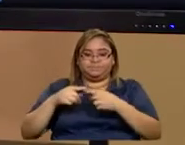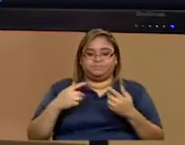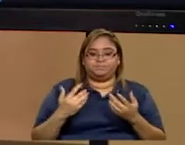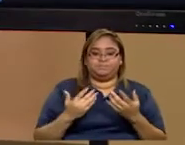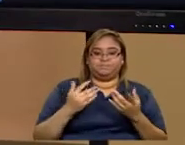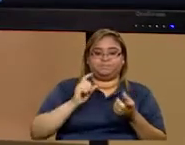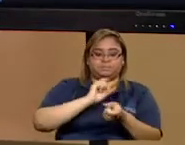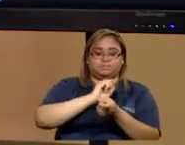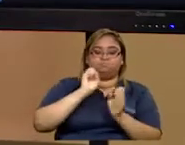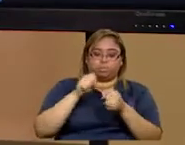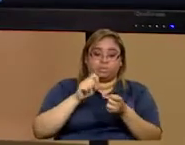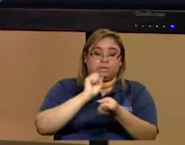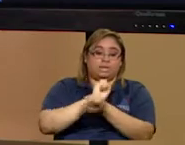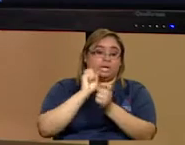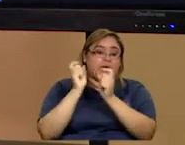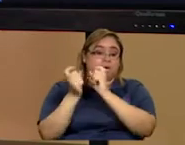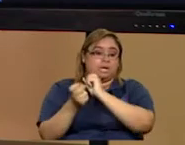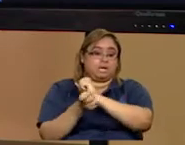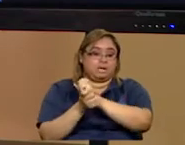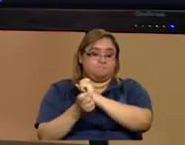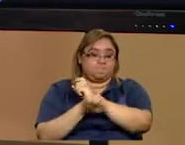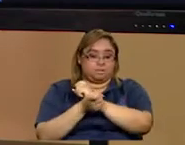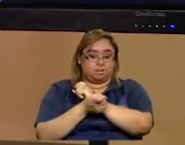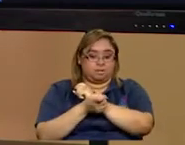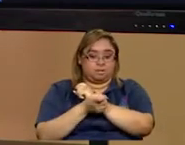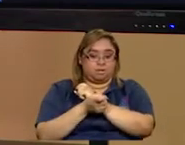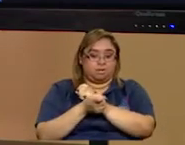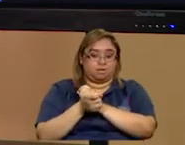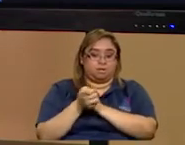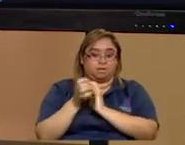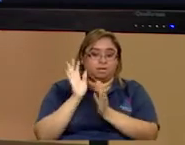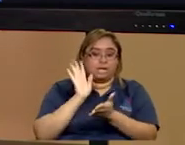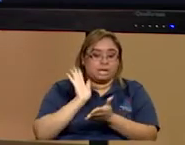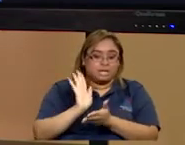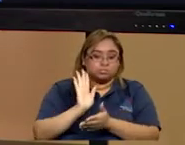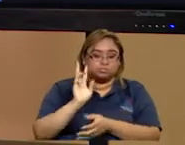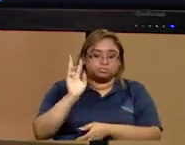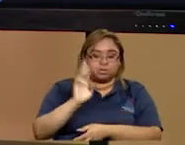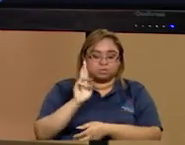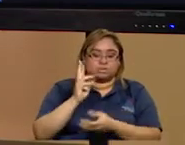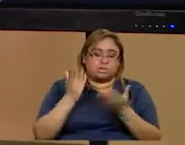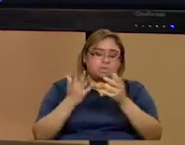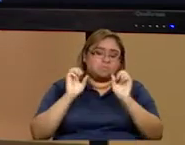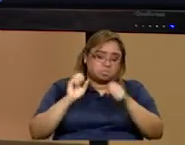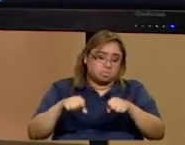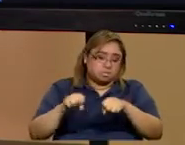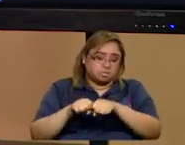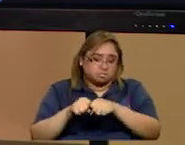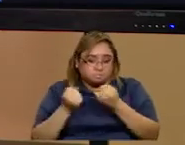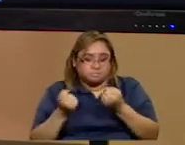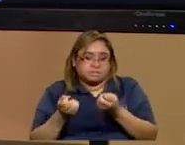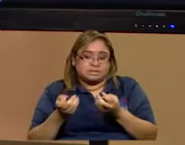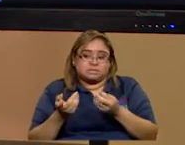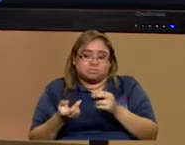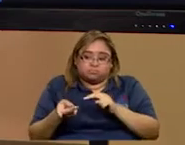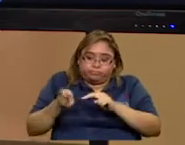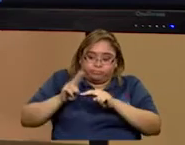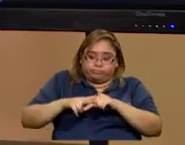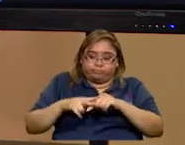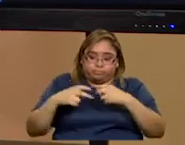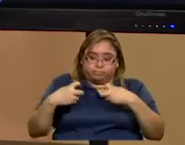en cambiar ese elemento resistivo. Ha podido quedar afectado en un efecto de sobrecarga o